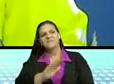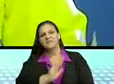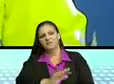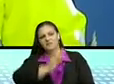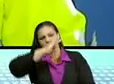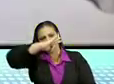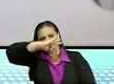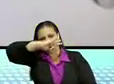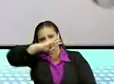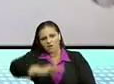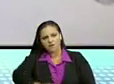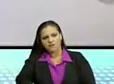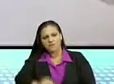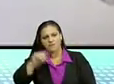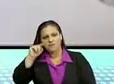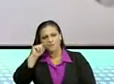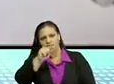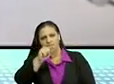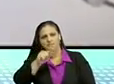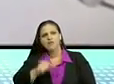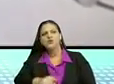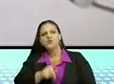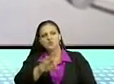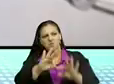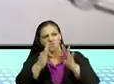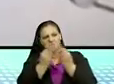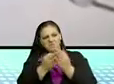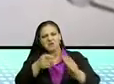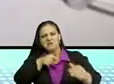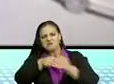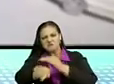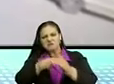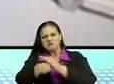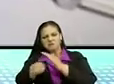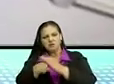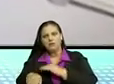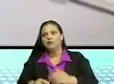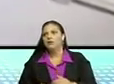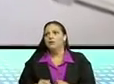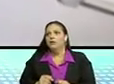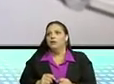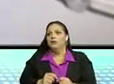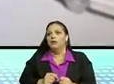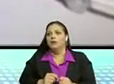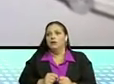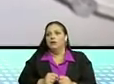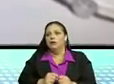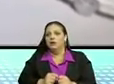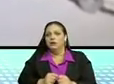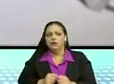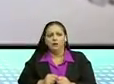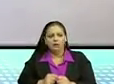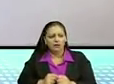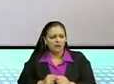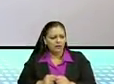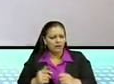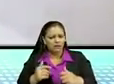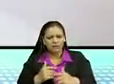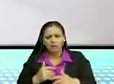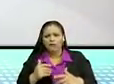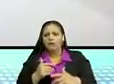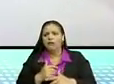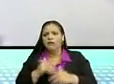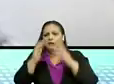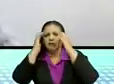por la perimetral te montará tu familia con la boca llena de hormigas y las moscas volándote por todos lados. Y la gente que ante